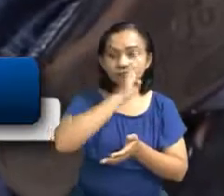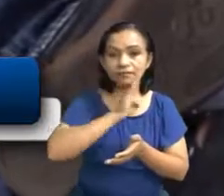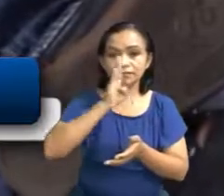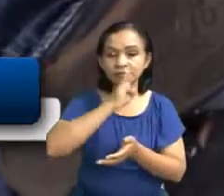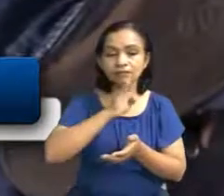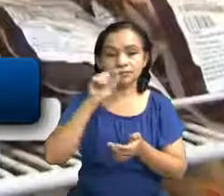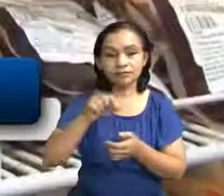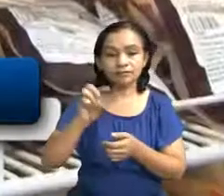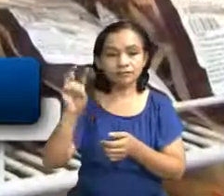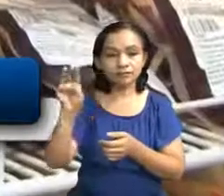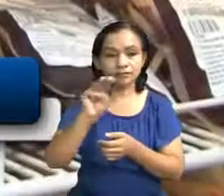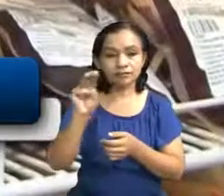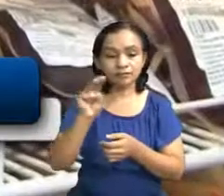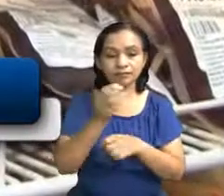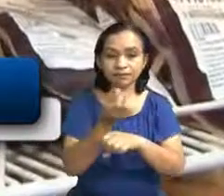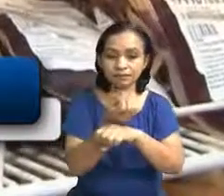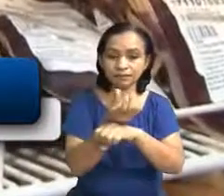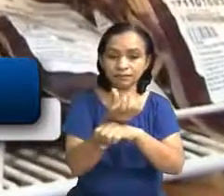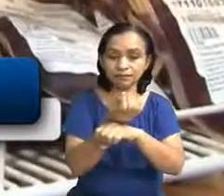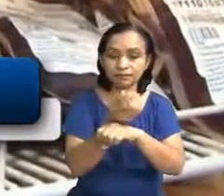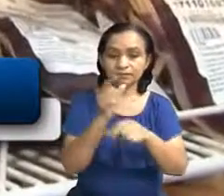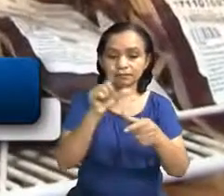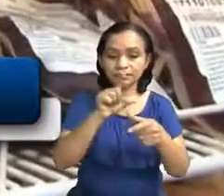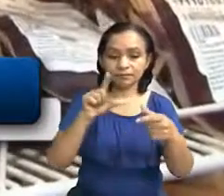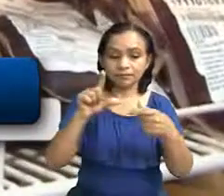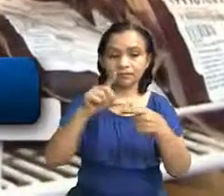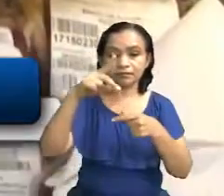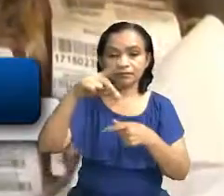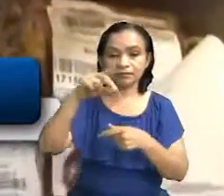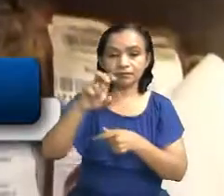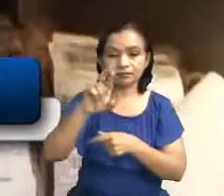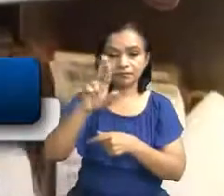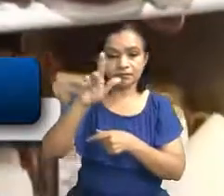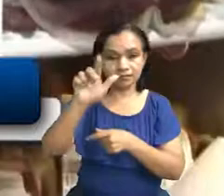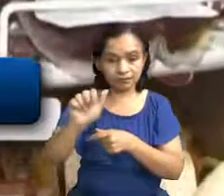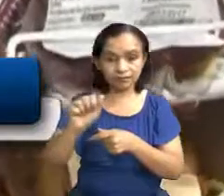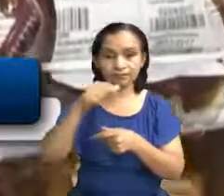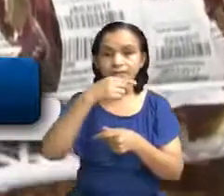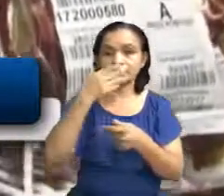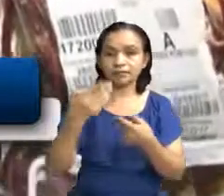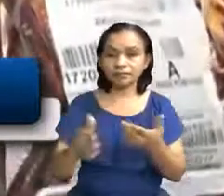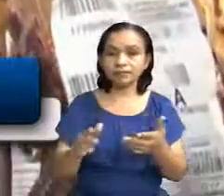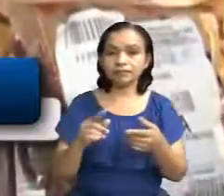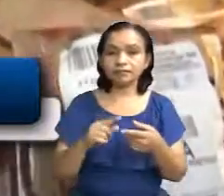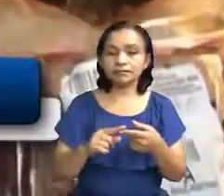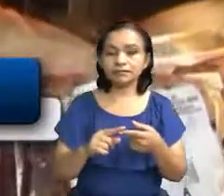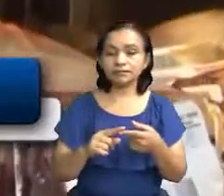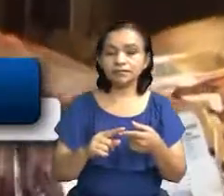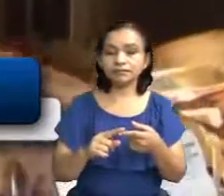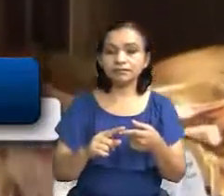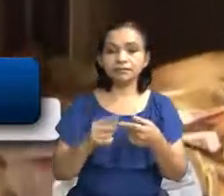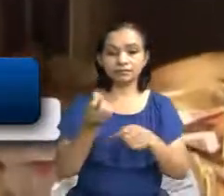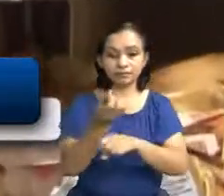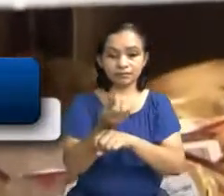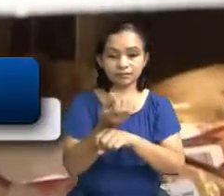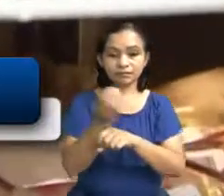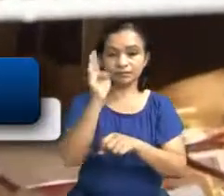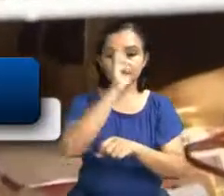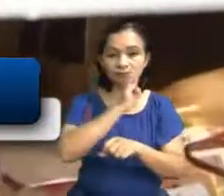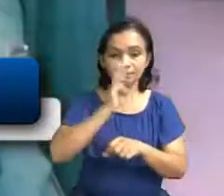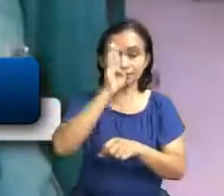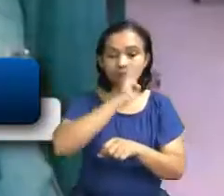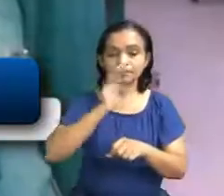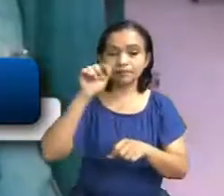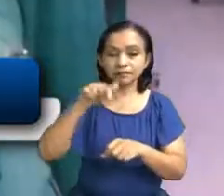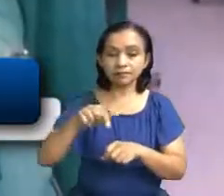Hoy martes estamos en la alcaldía de Laguna de Perlas. Bueno, no es exactamente en Bluefield, en Laguna de Perlas, sí. Está largo. Sí, y en la alcaldía de Bluefield también